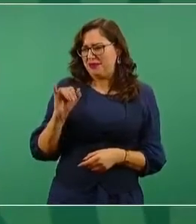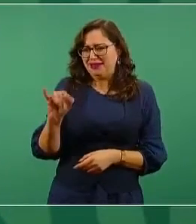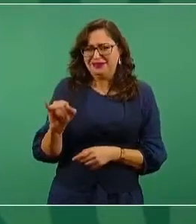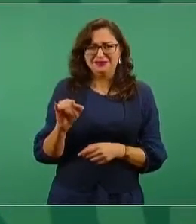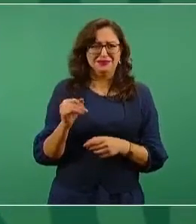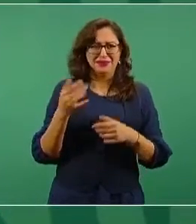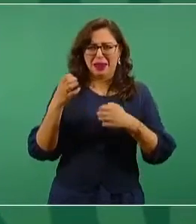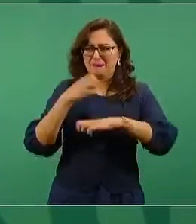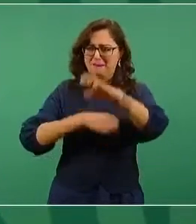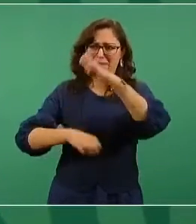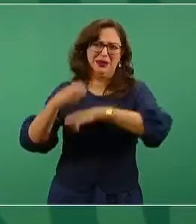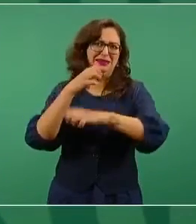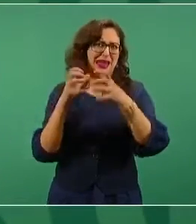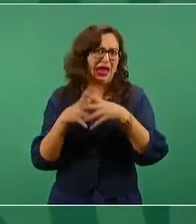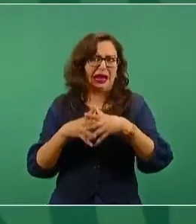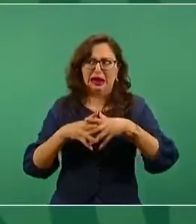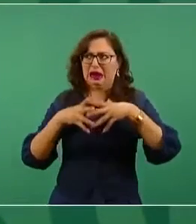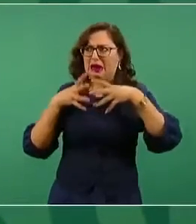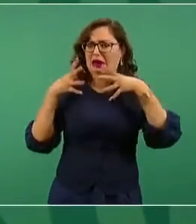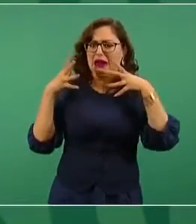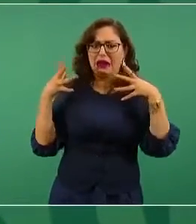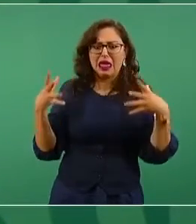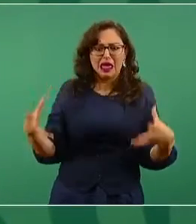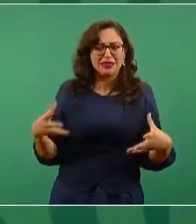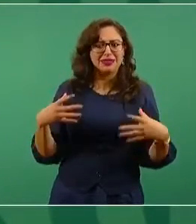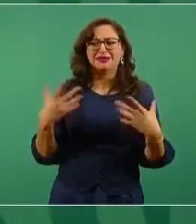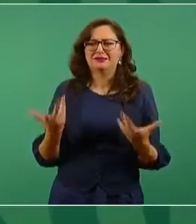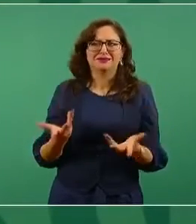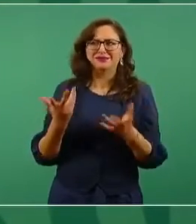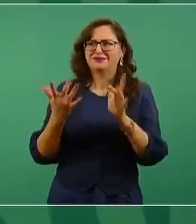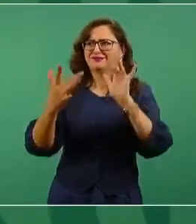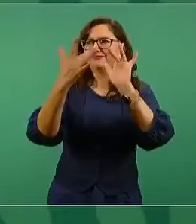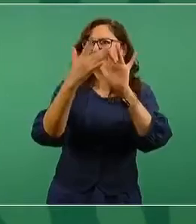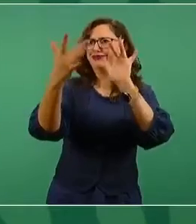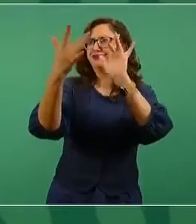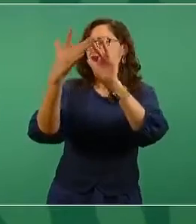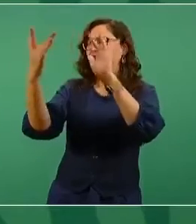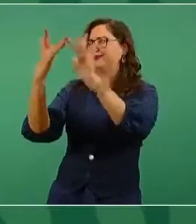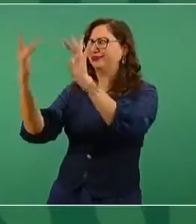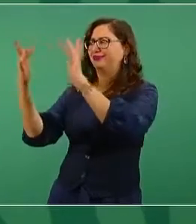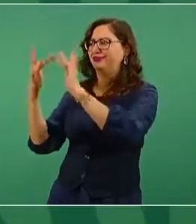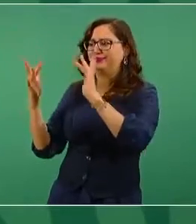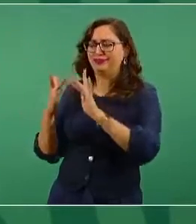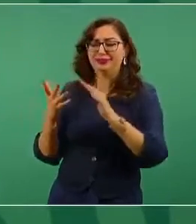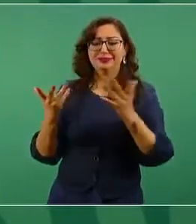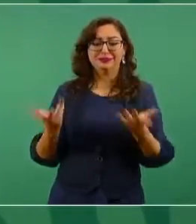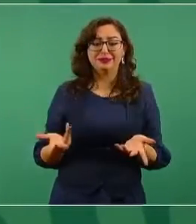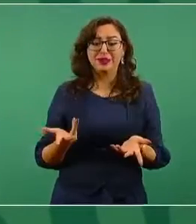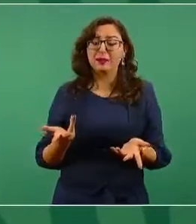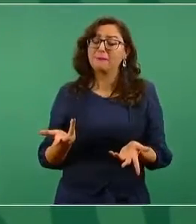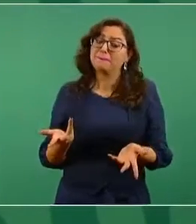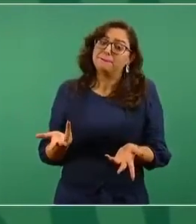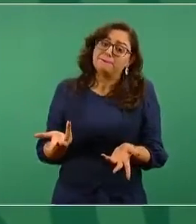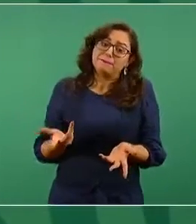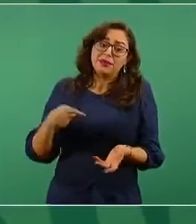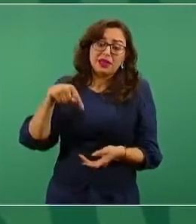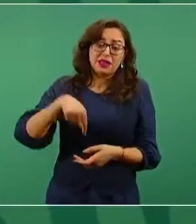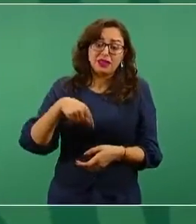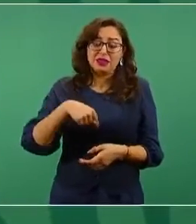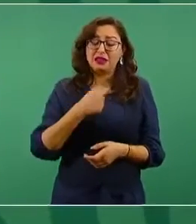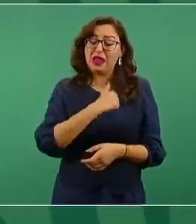mundo. Nuestro país, desgraciadamente, sigue siendo un gran importador de gasolinas y esa es